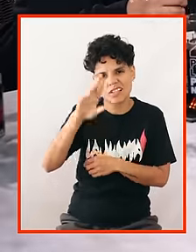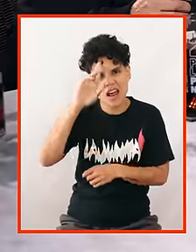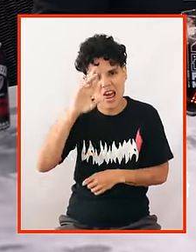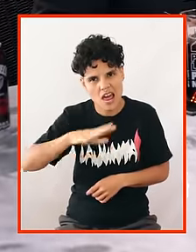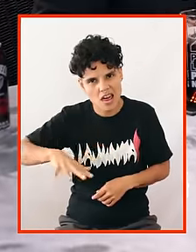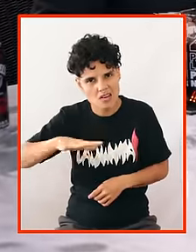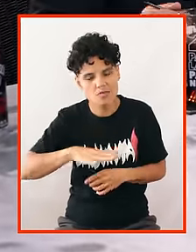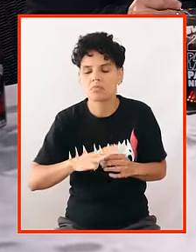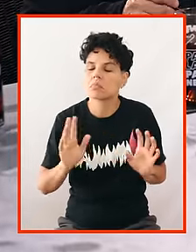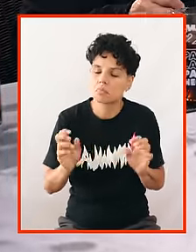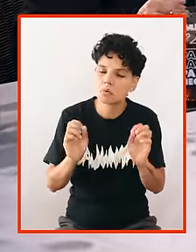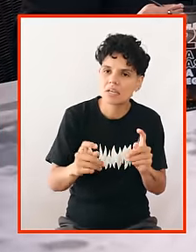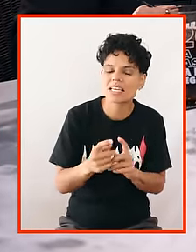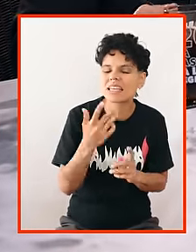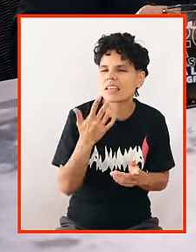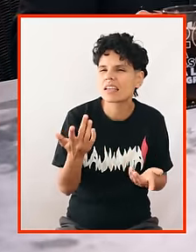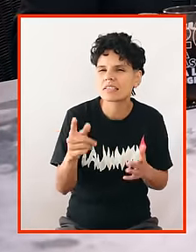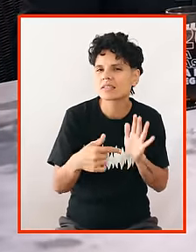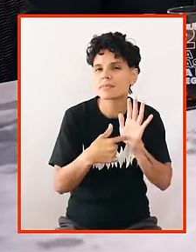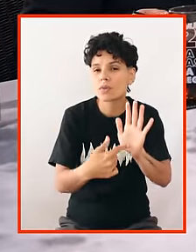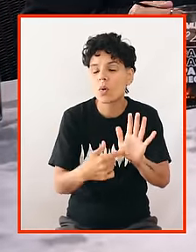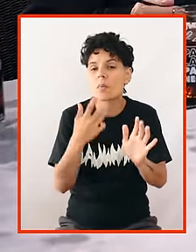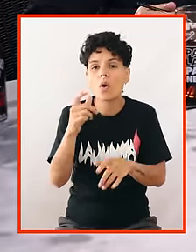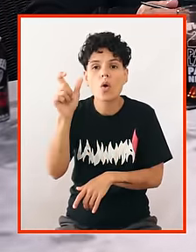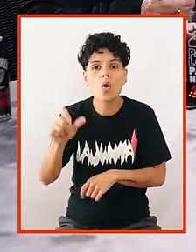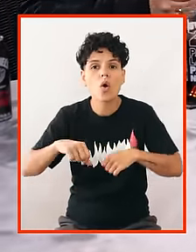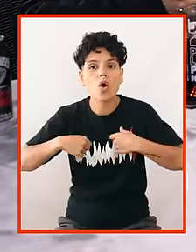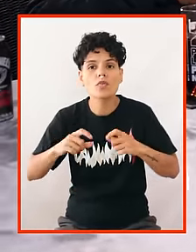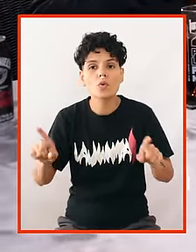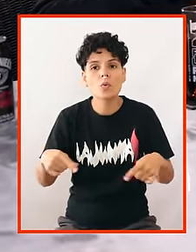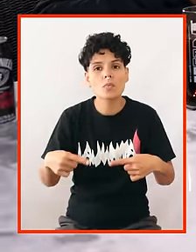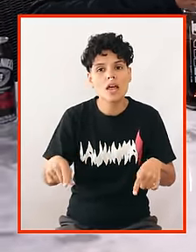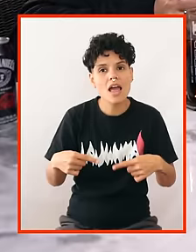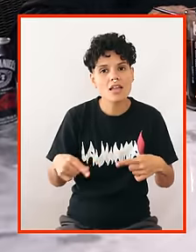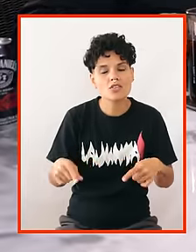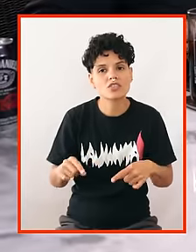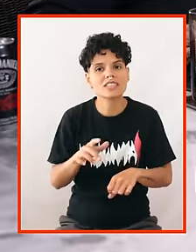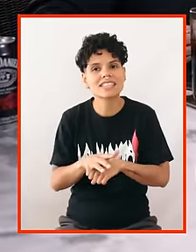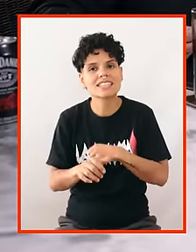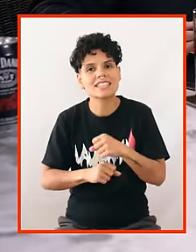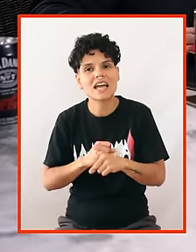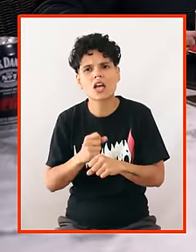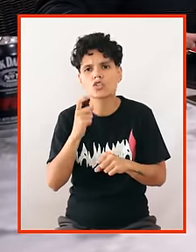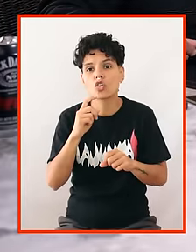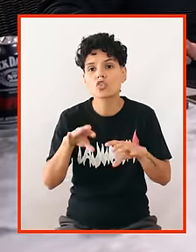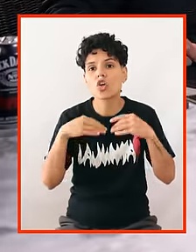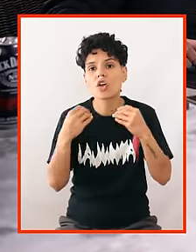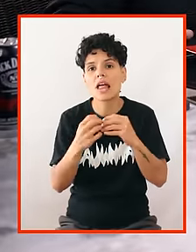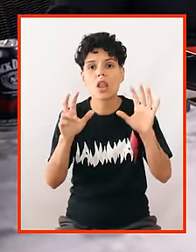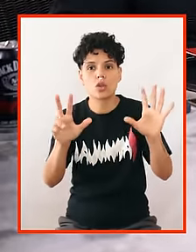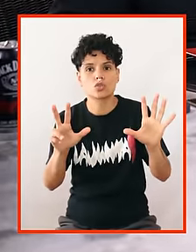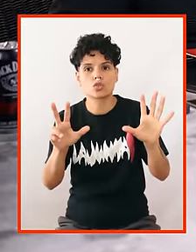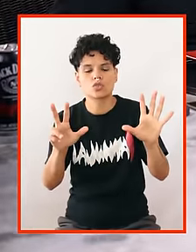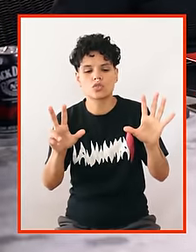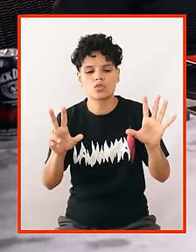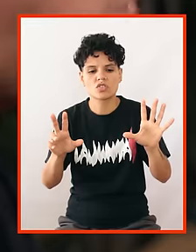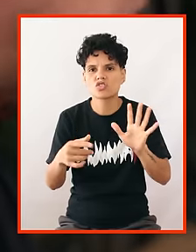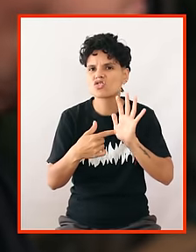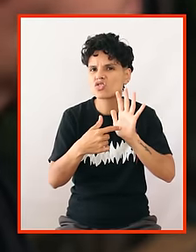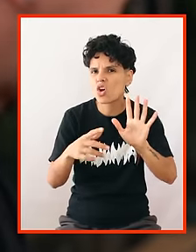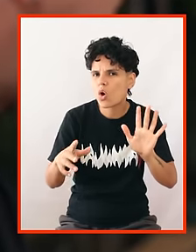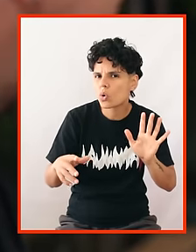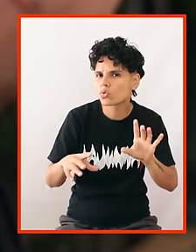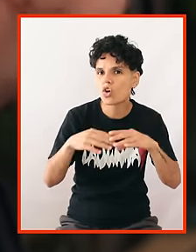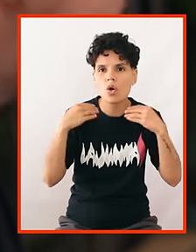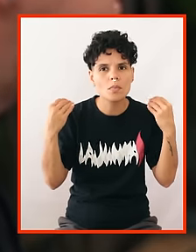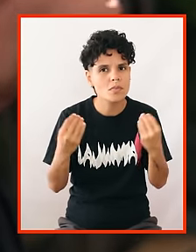rana. Y la cuestión es que era un show para... Este joven que cumplió 15 años y 7 amigos más. Eran 8. Un